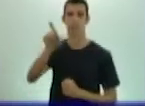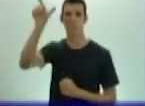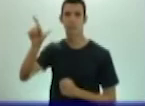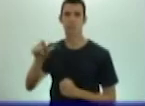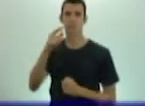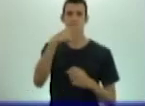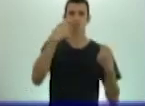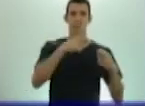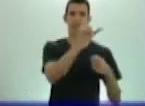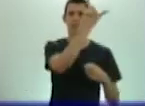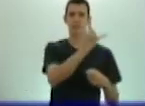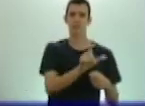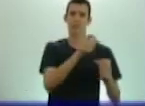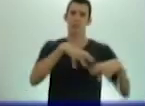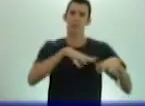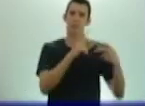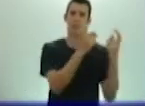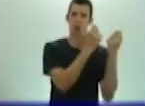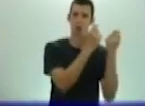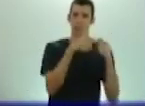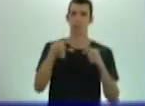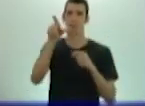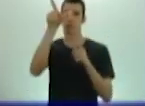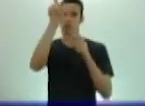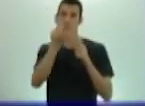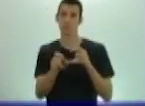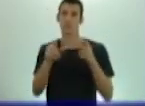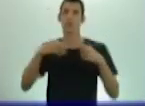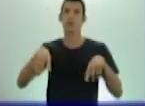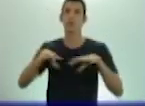social. Les doy unos minutos para que anoten esa actividad.